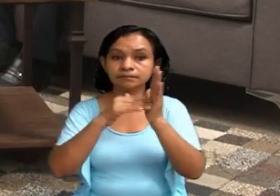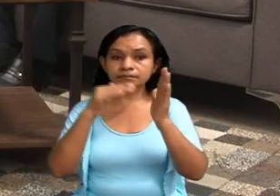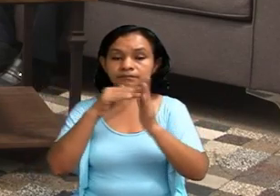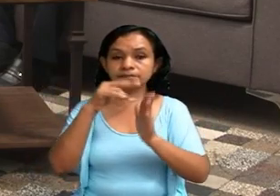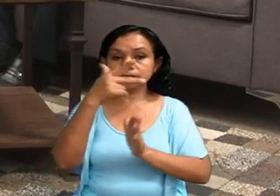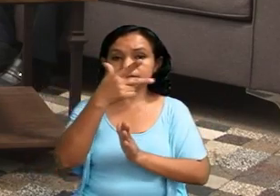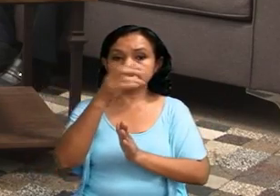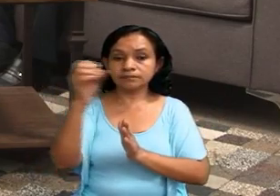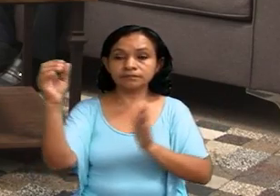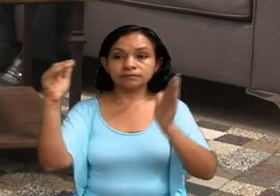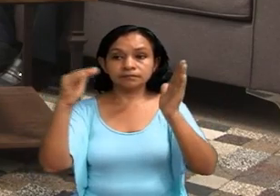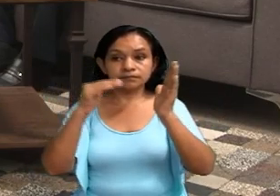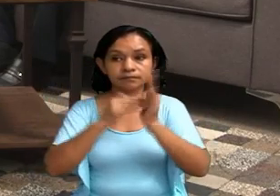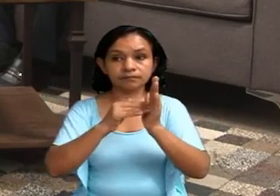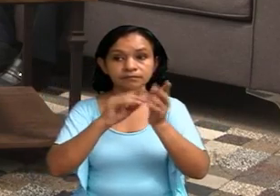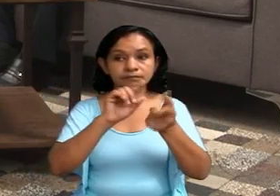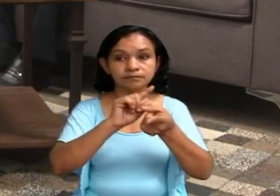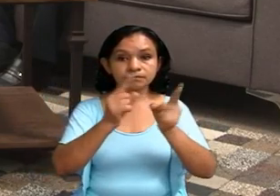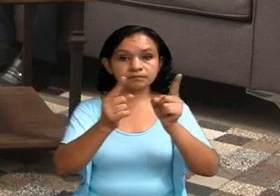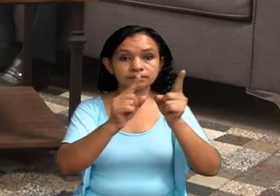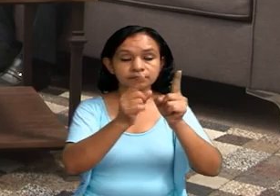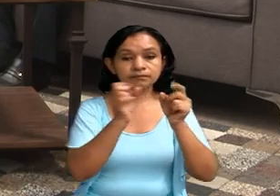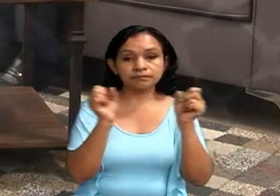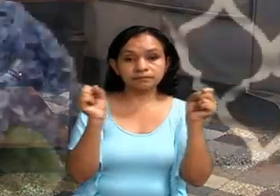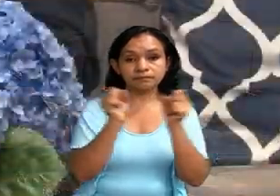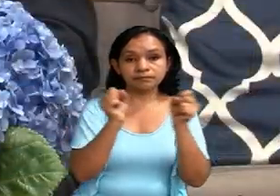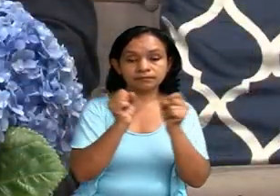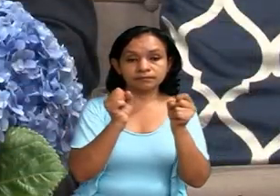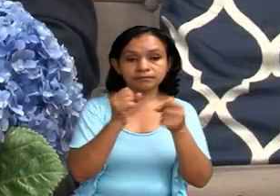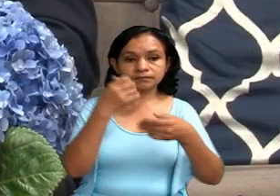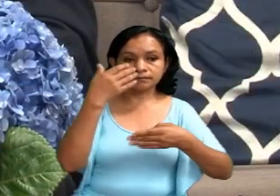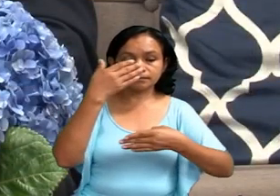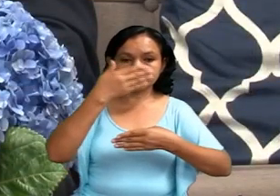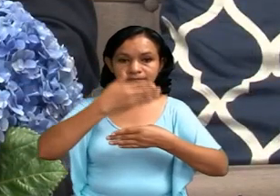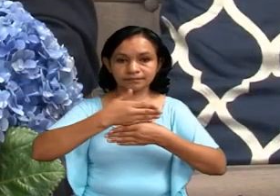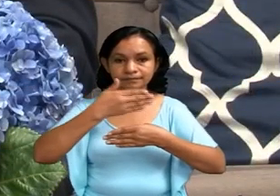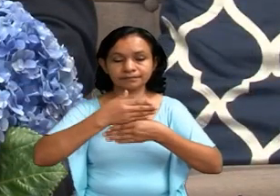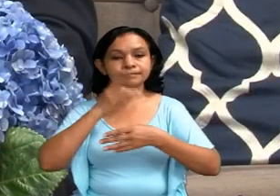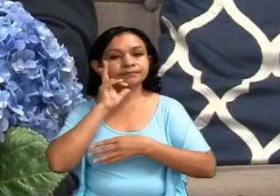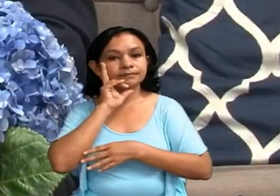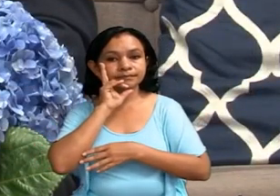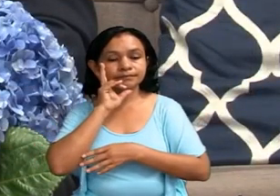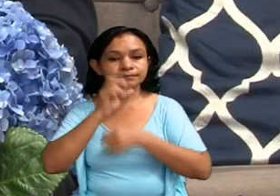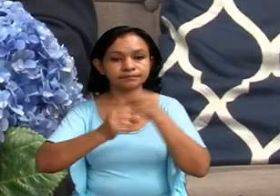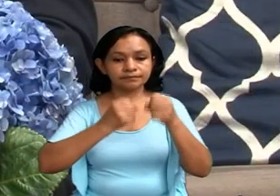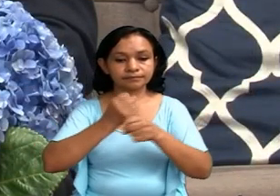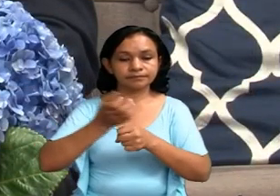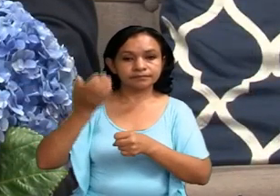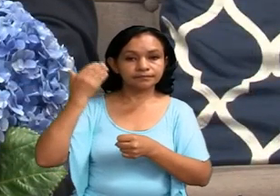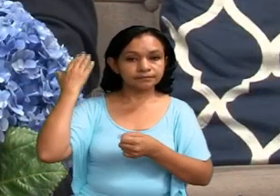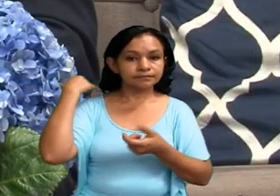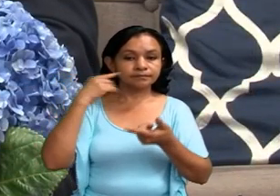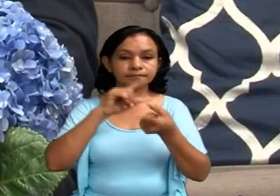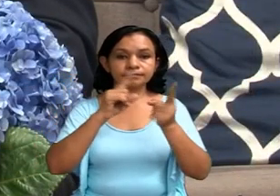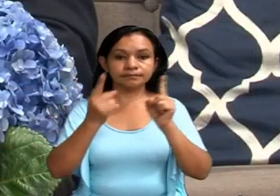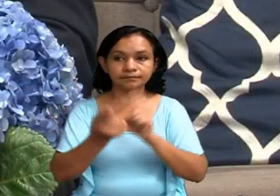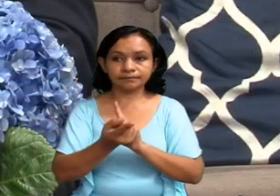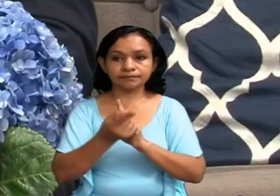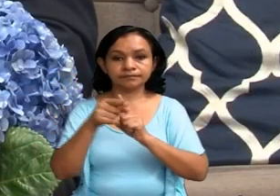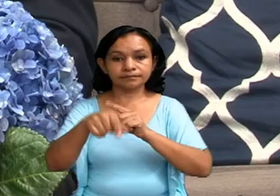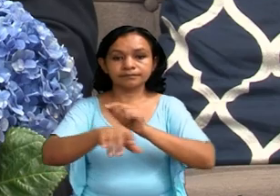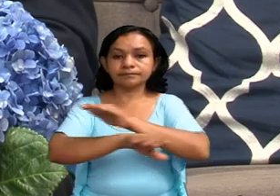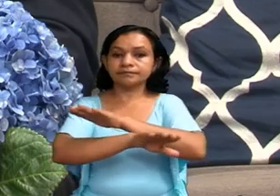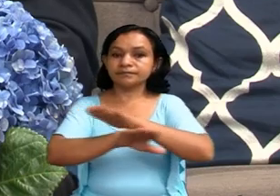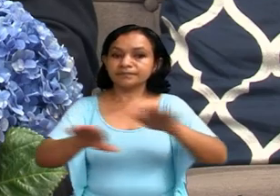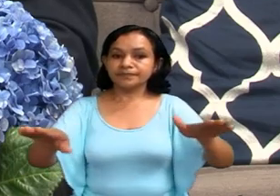$1,800,000 en lo que es el cambio del sistema de aire acondicionado. Esto lo comenzamos desde el año pasado y esperamos